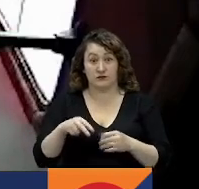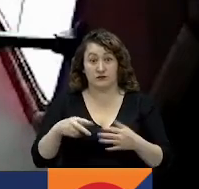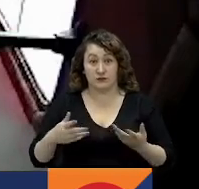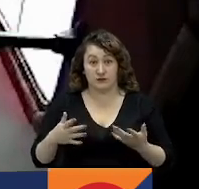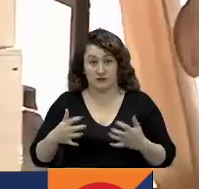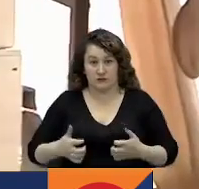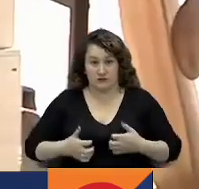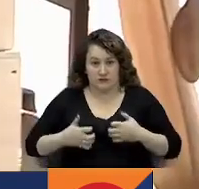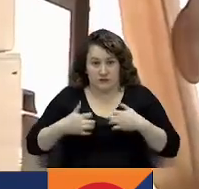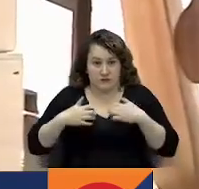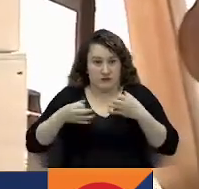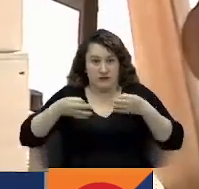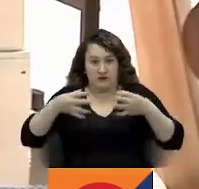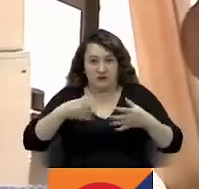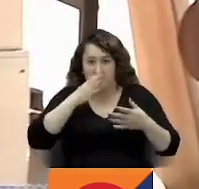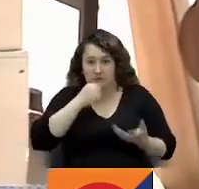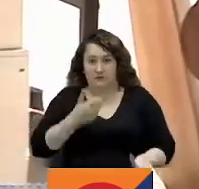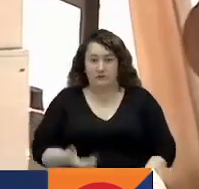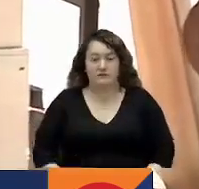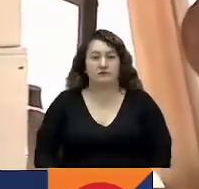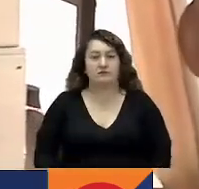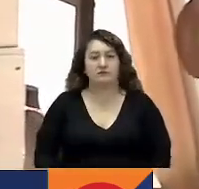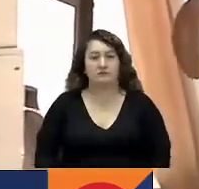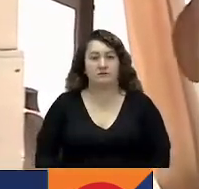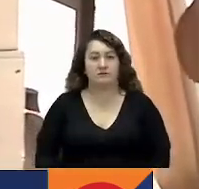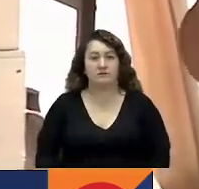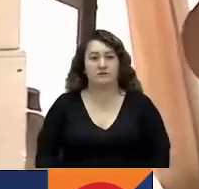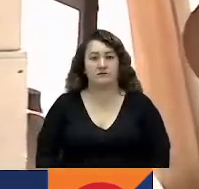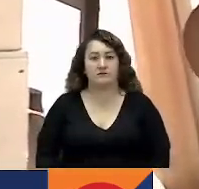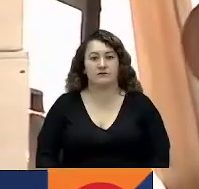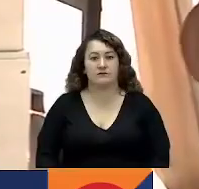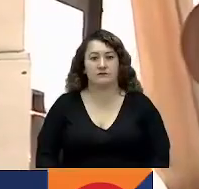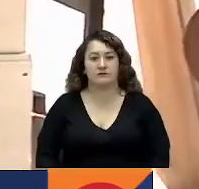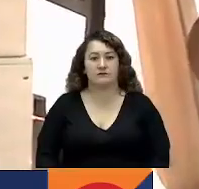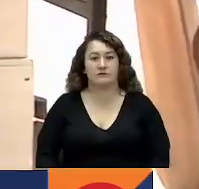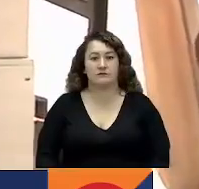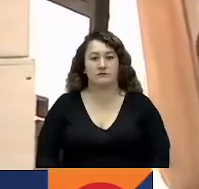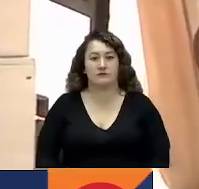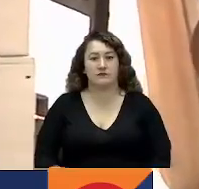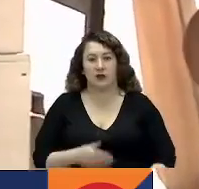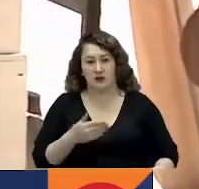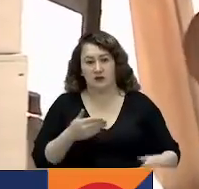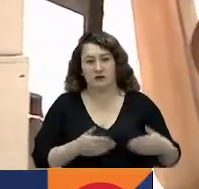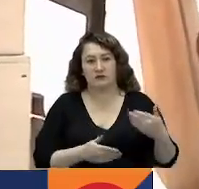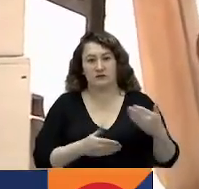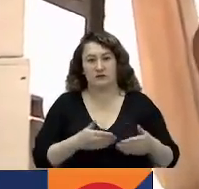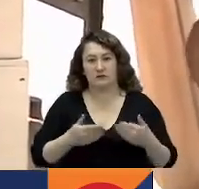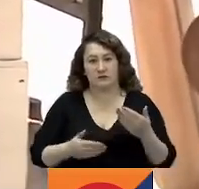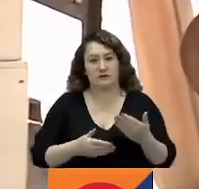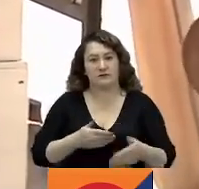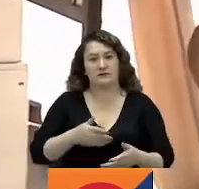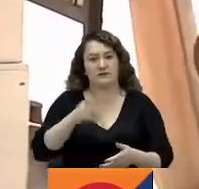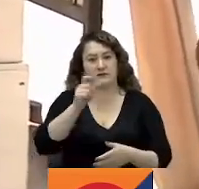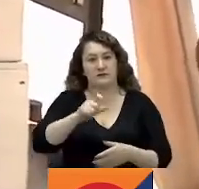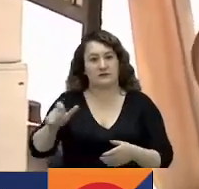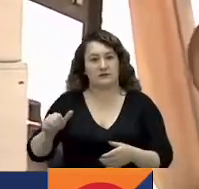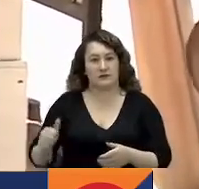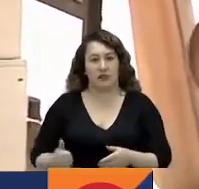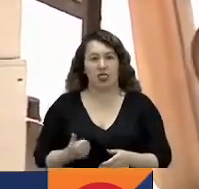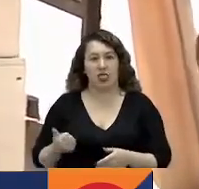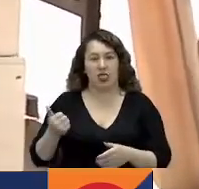por la inseguridad. Vemos cómo cada día los delincuentes van ganando terreno y cada día se apoderan